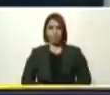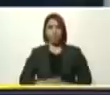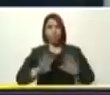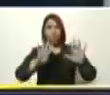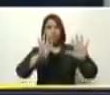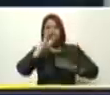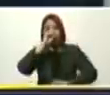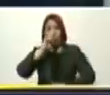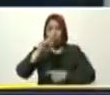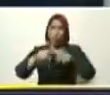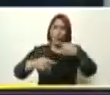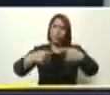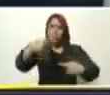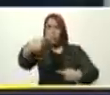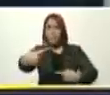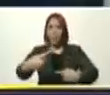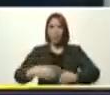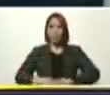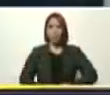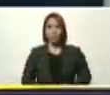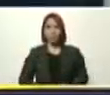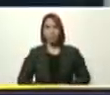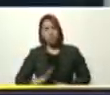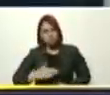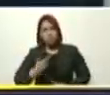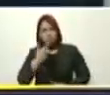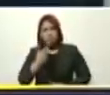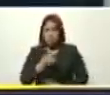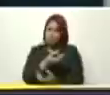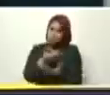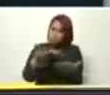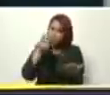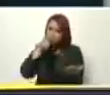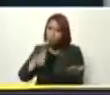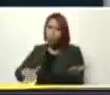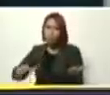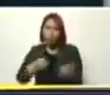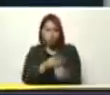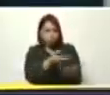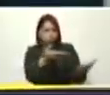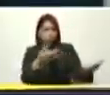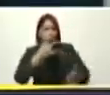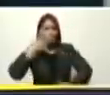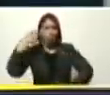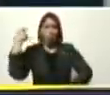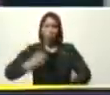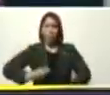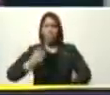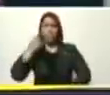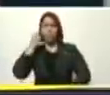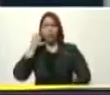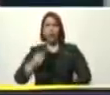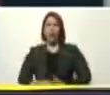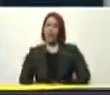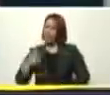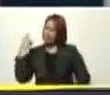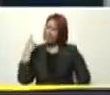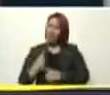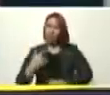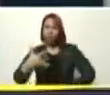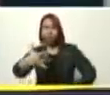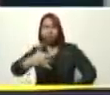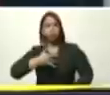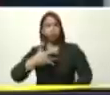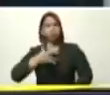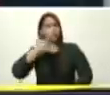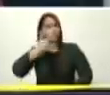9 años después, le puedo decir al pueblo, ustedes, hombres y mujeres, tienen que sentirse